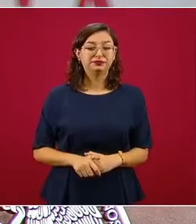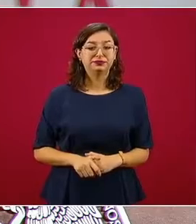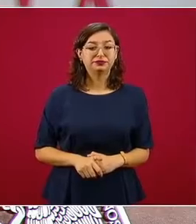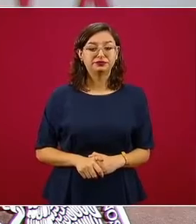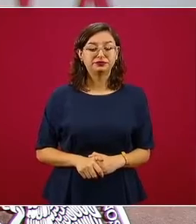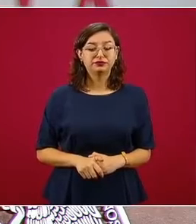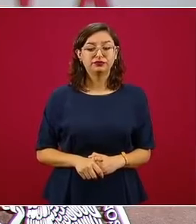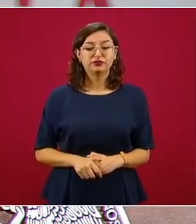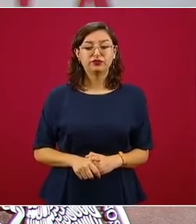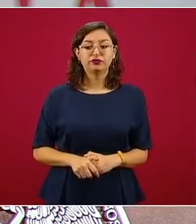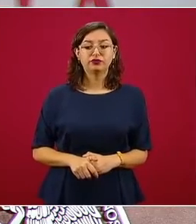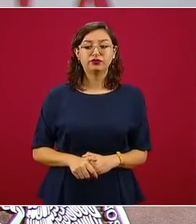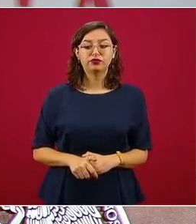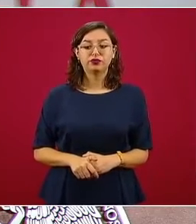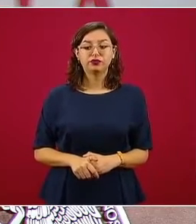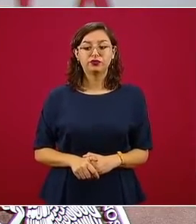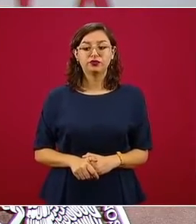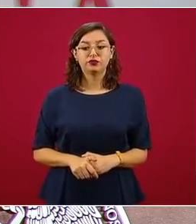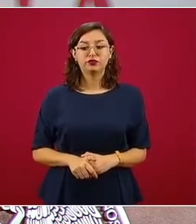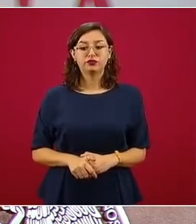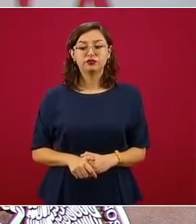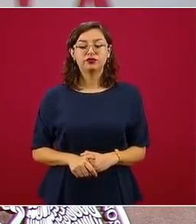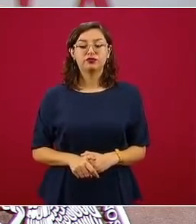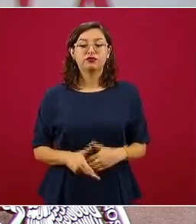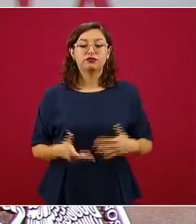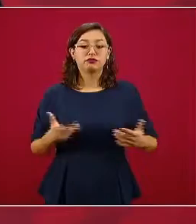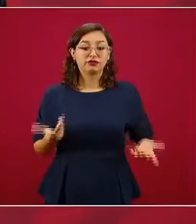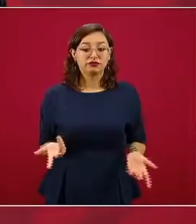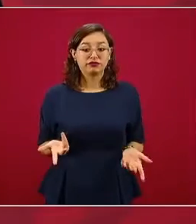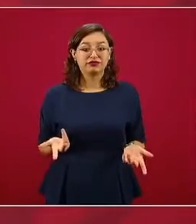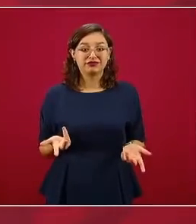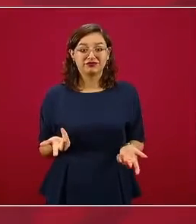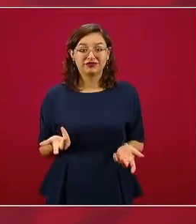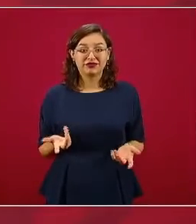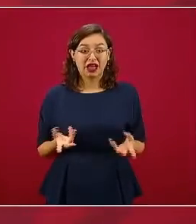Entonces, si esos gastos se eliminan,